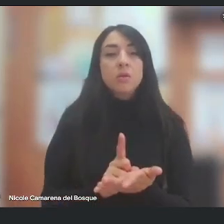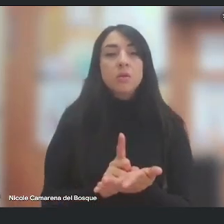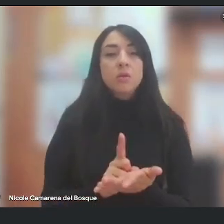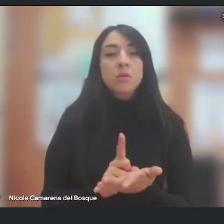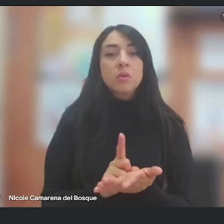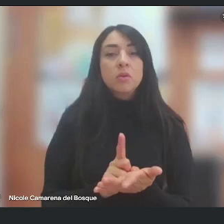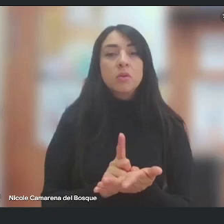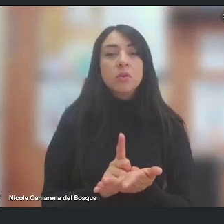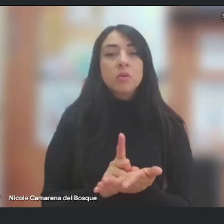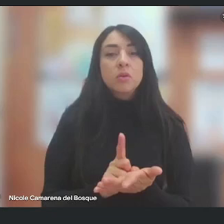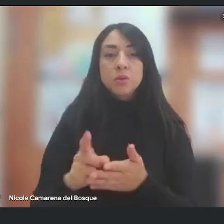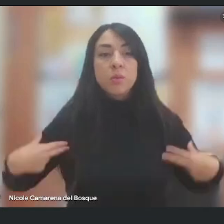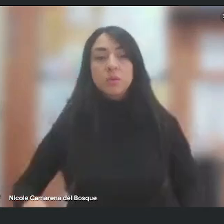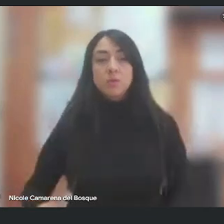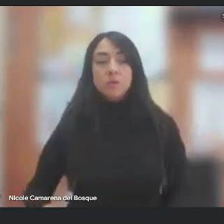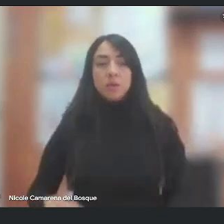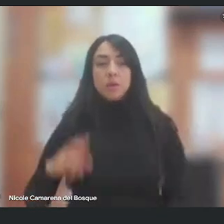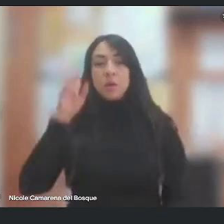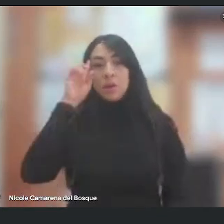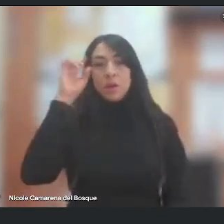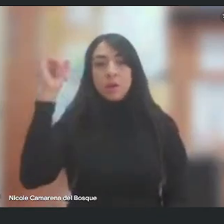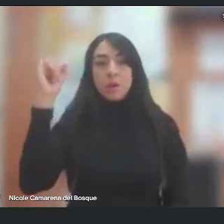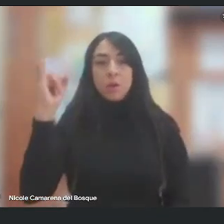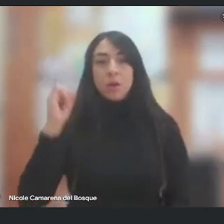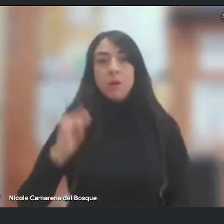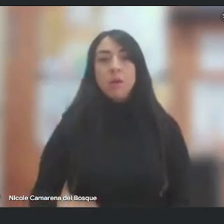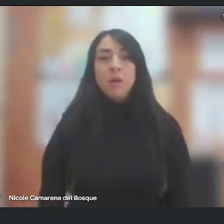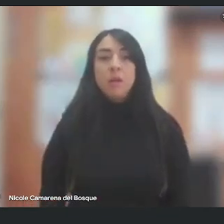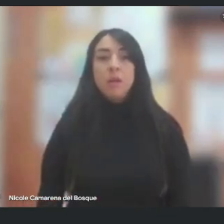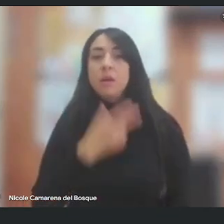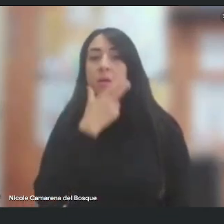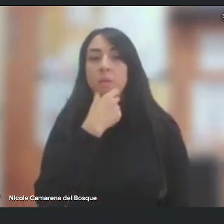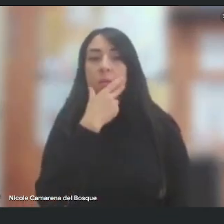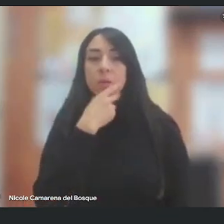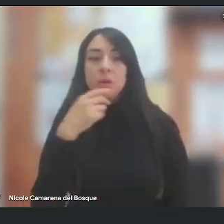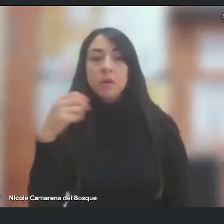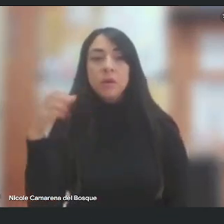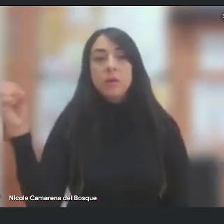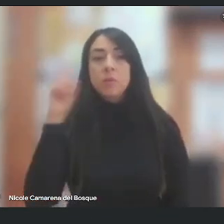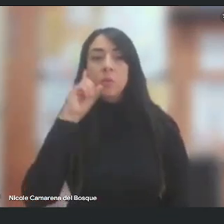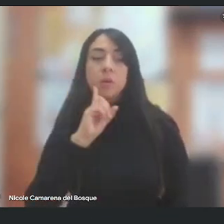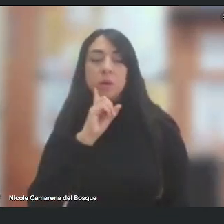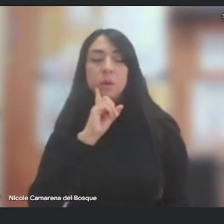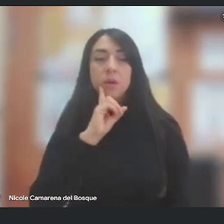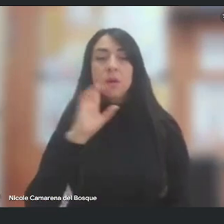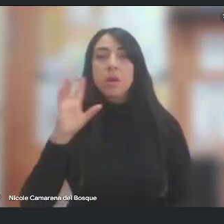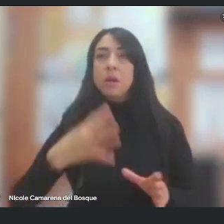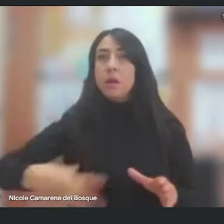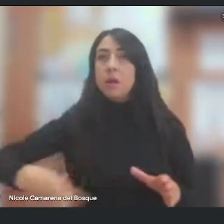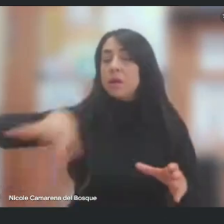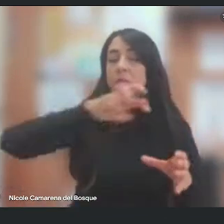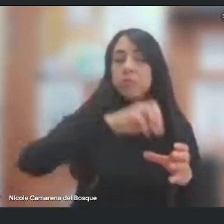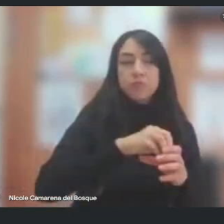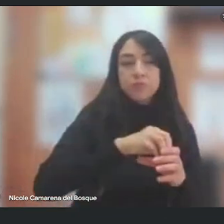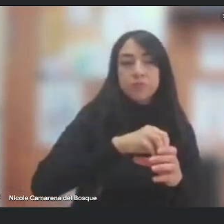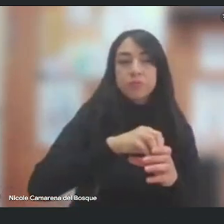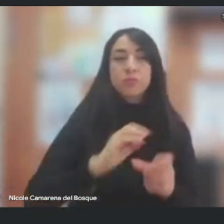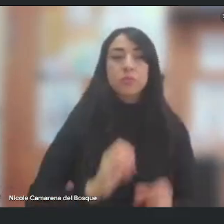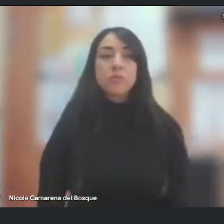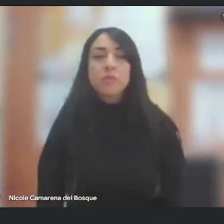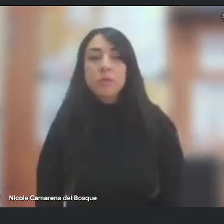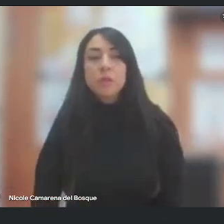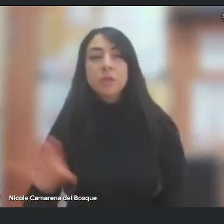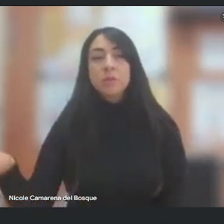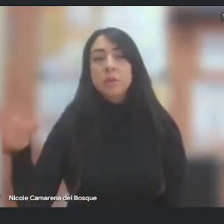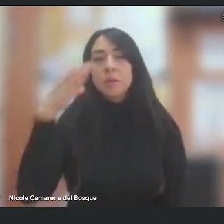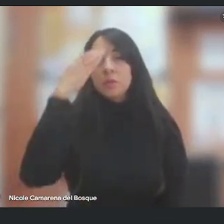proporciona información científicamente adecuada al desarrollo evolutivo y cognitivo de cada persona.